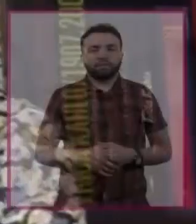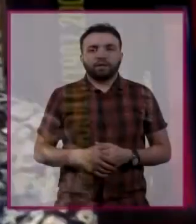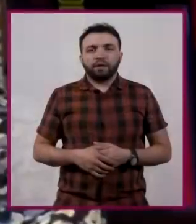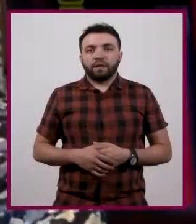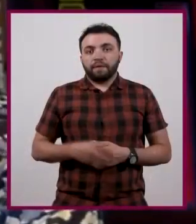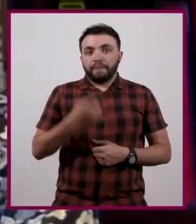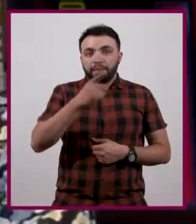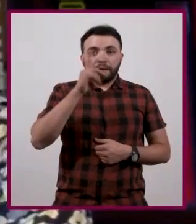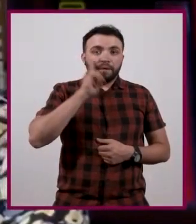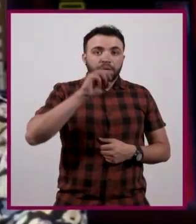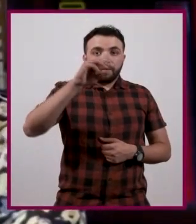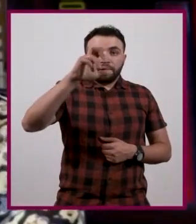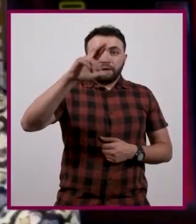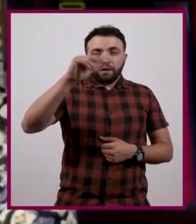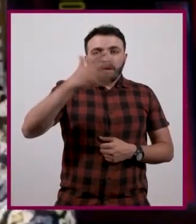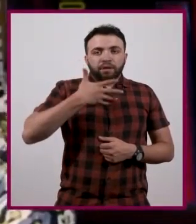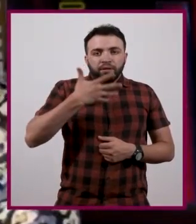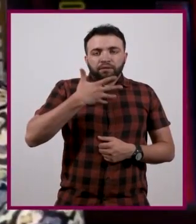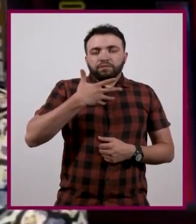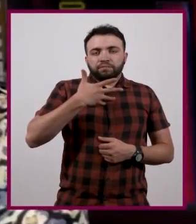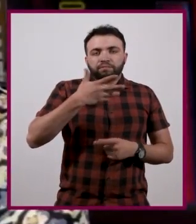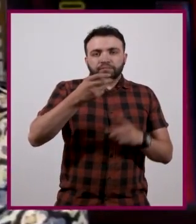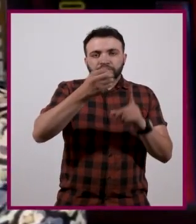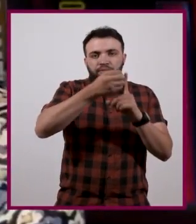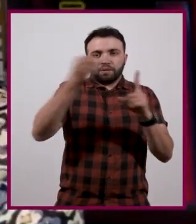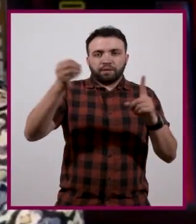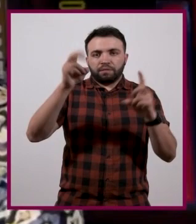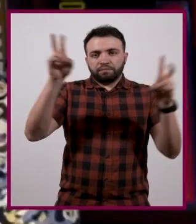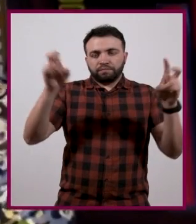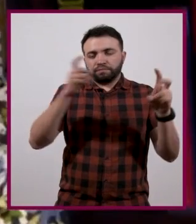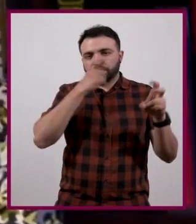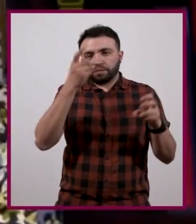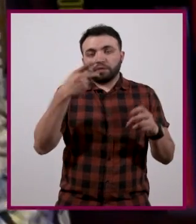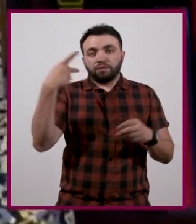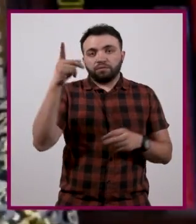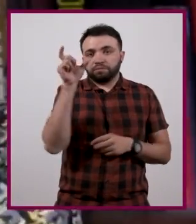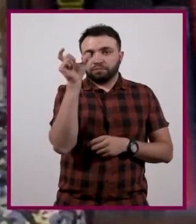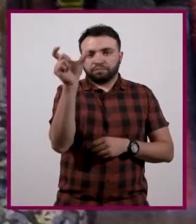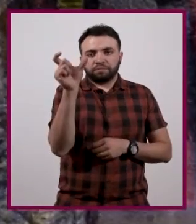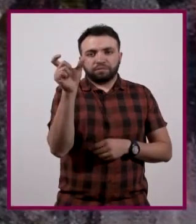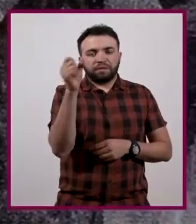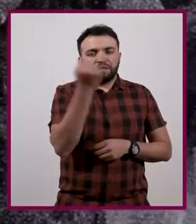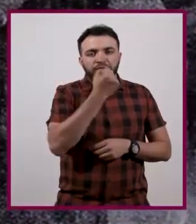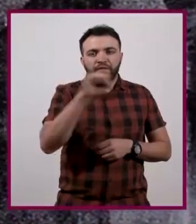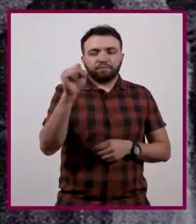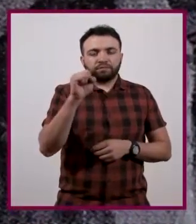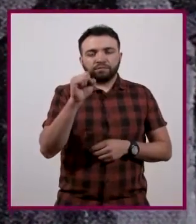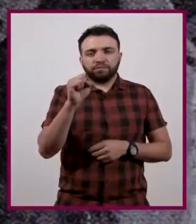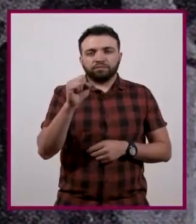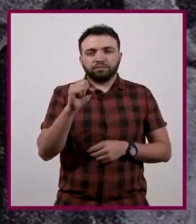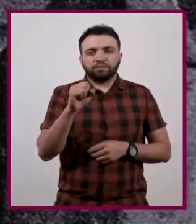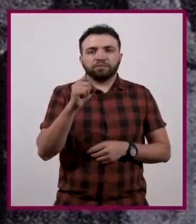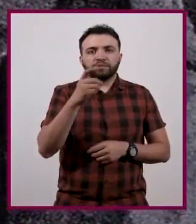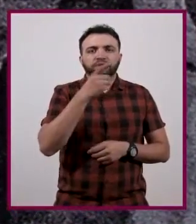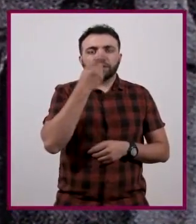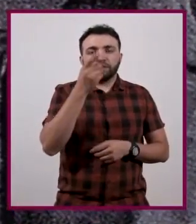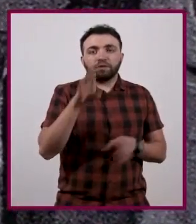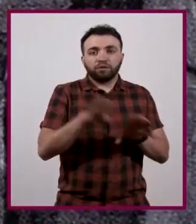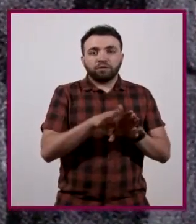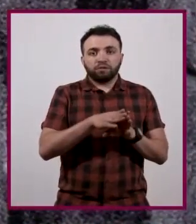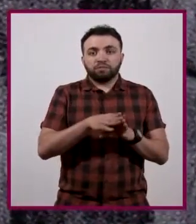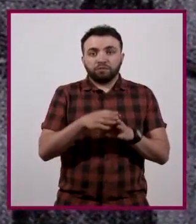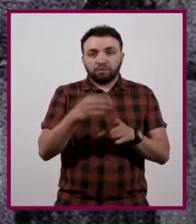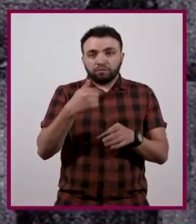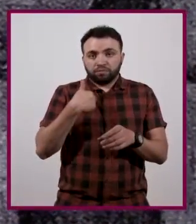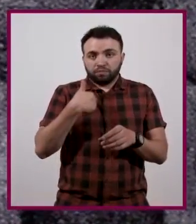María Izquierdo tiene una frase que posteriormente se hizo muy famosa, que dice que era entonces un delito ser mujer, ¿no?